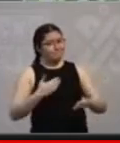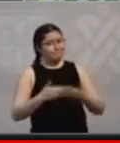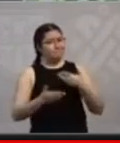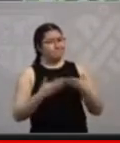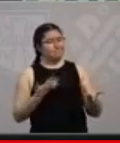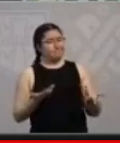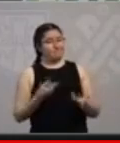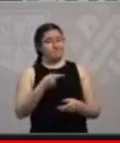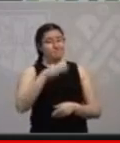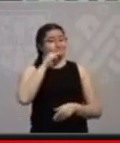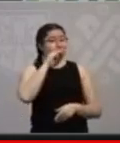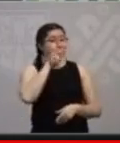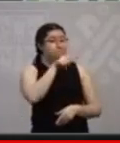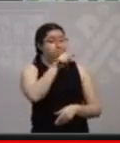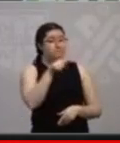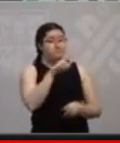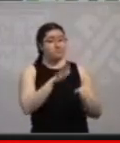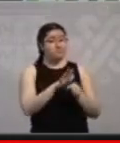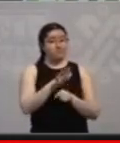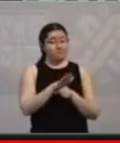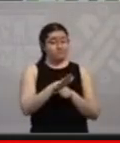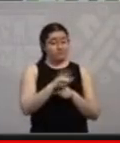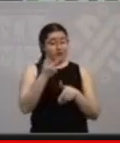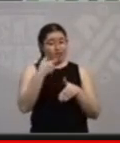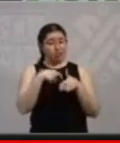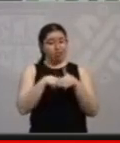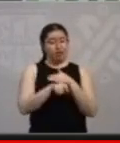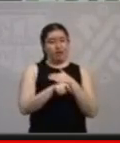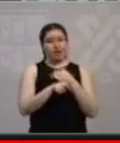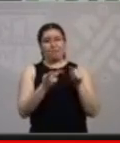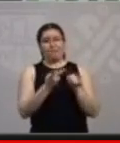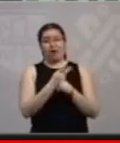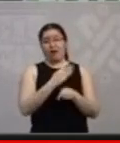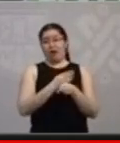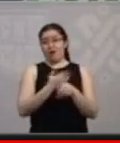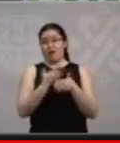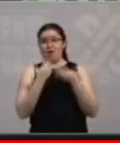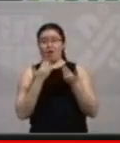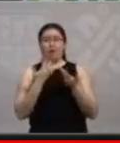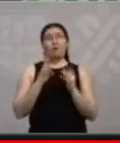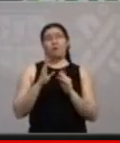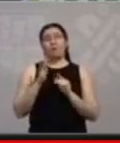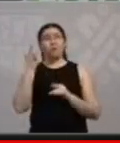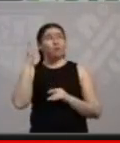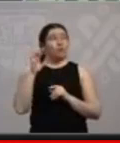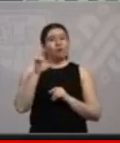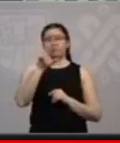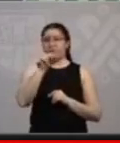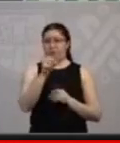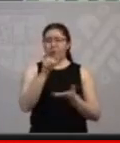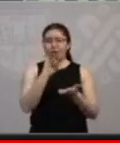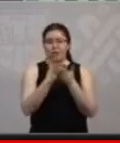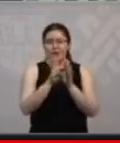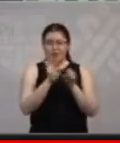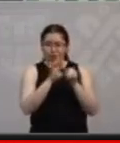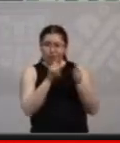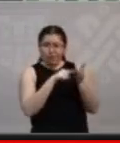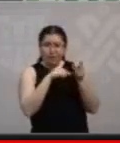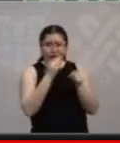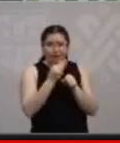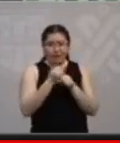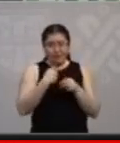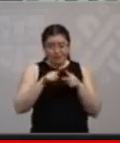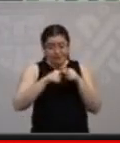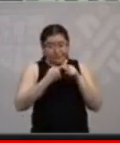el mensaje de ustedes es de que no habrá impunidad, no se quedará pues nada más en el olvido y no serán solo un tema electoral ahorita